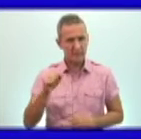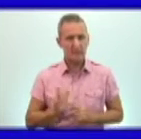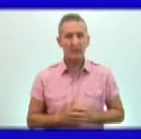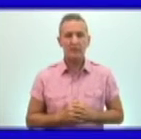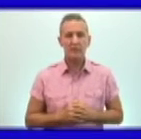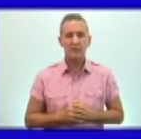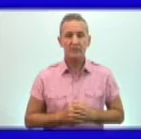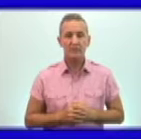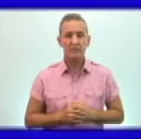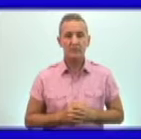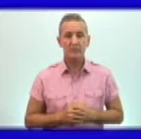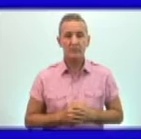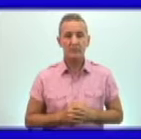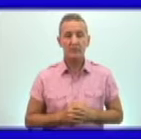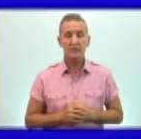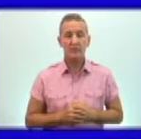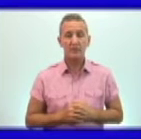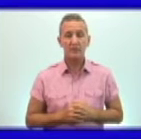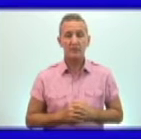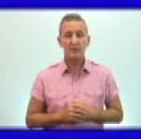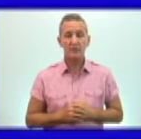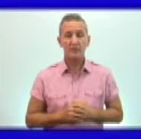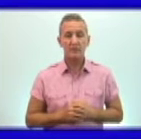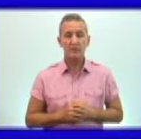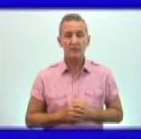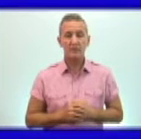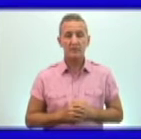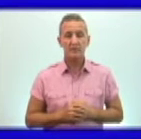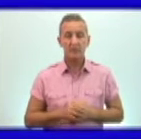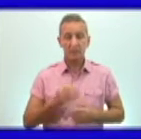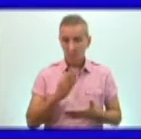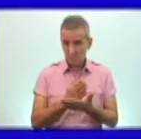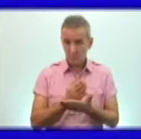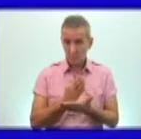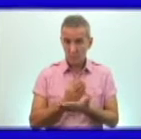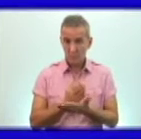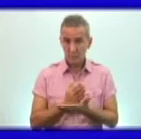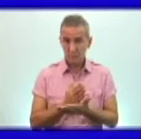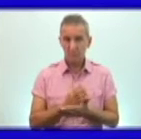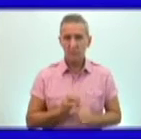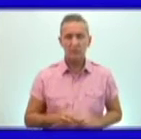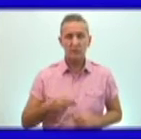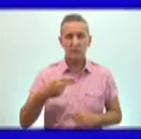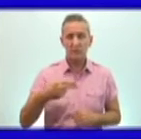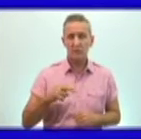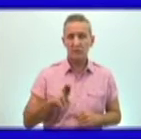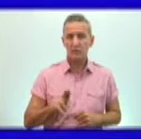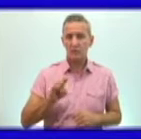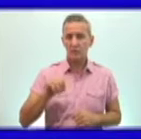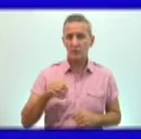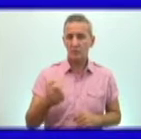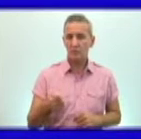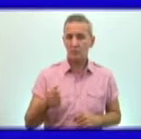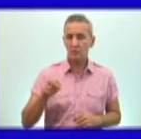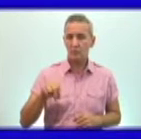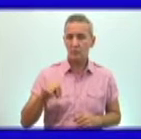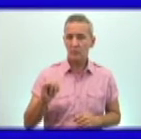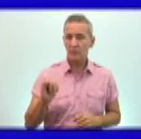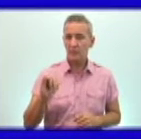evidentemente, vamos a estudiar el humanismo, el racionalismo y el empirismo en su tratamiento